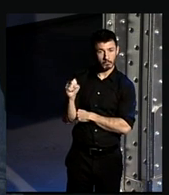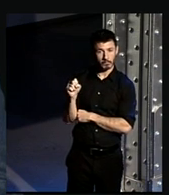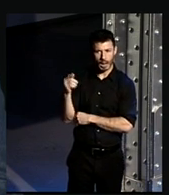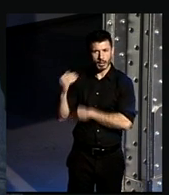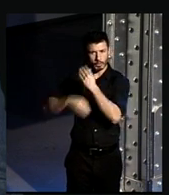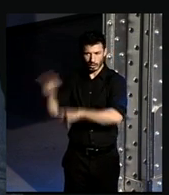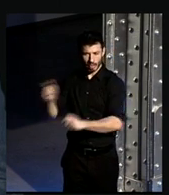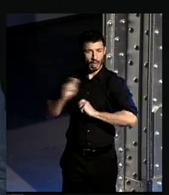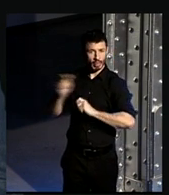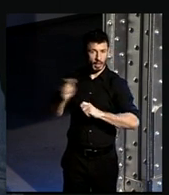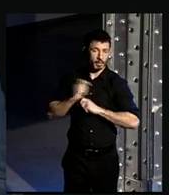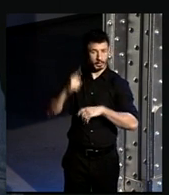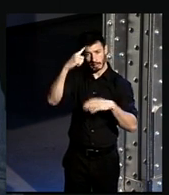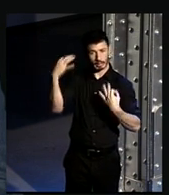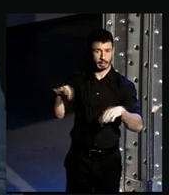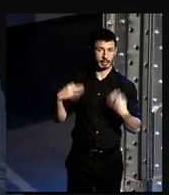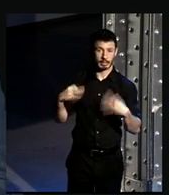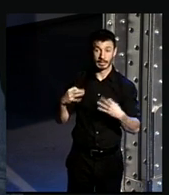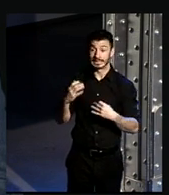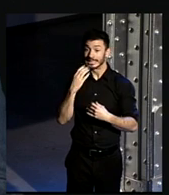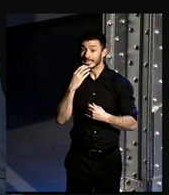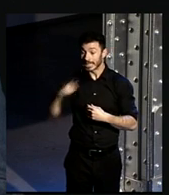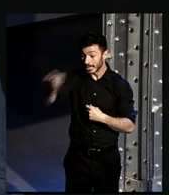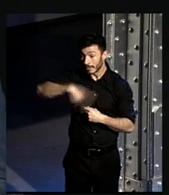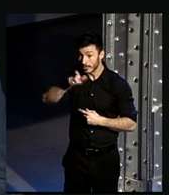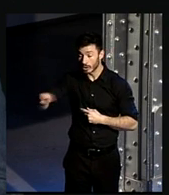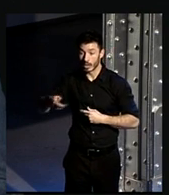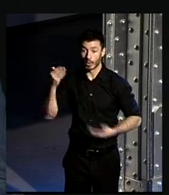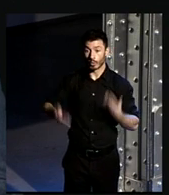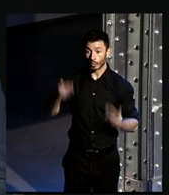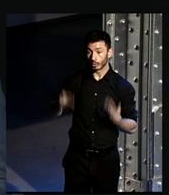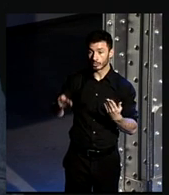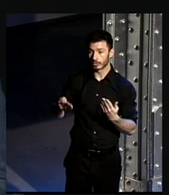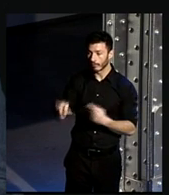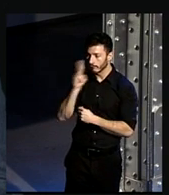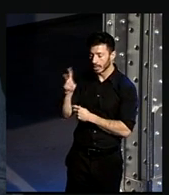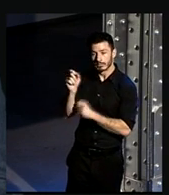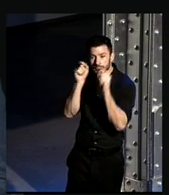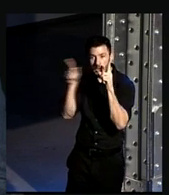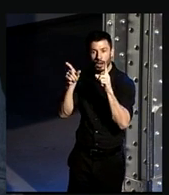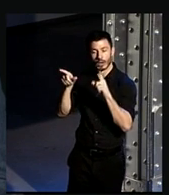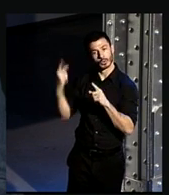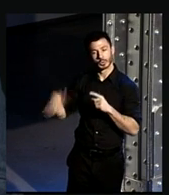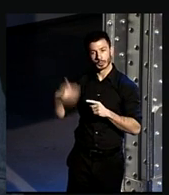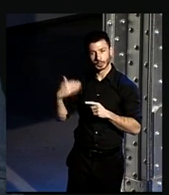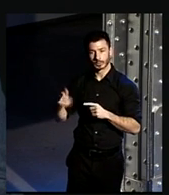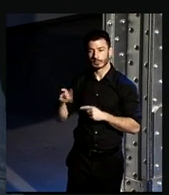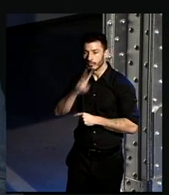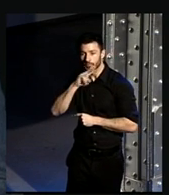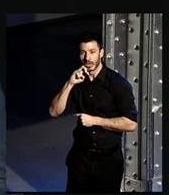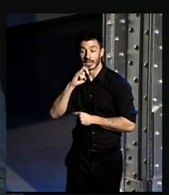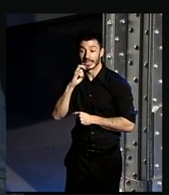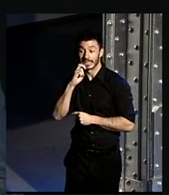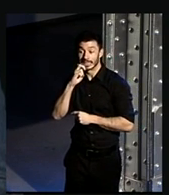día. Siendo más justos, apreciarían cómo se merecen los refinamientos de nuestra civilización. Si la compararan con el pasado, se darían cuenta del